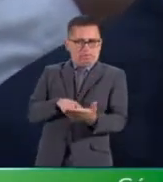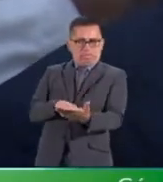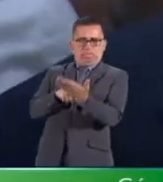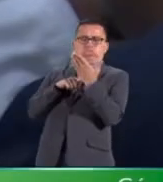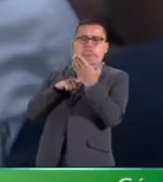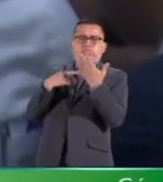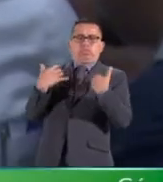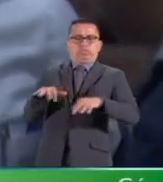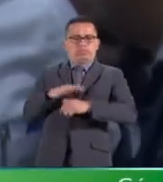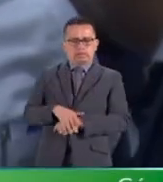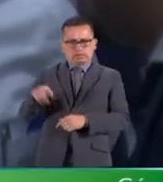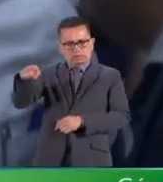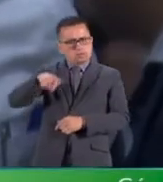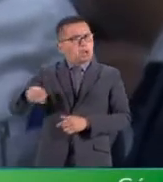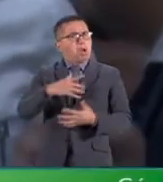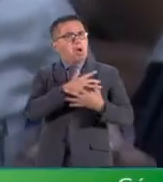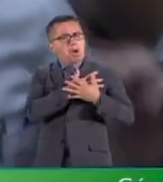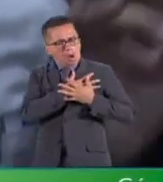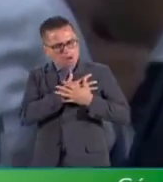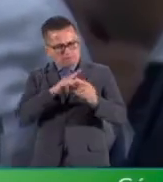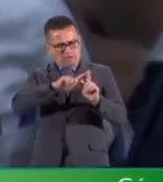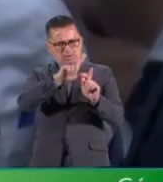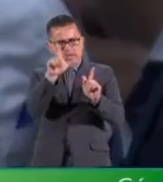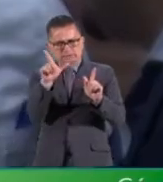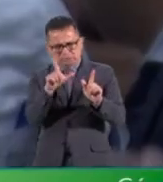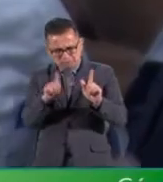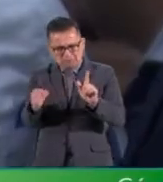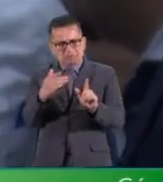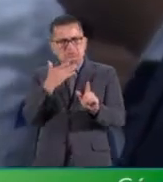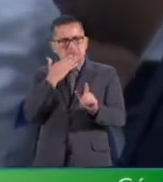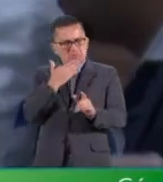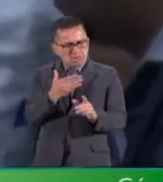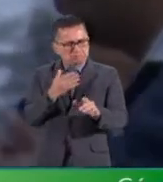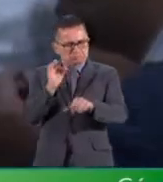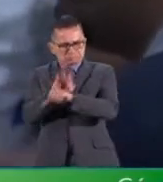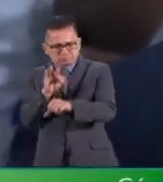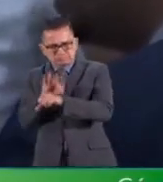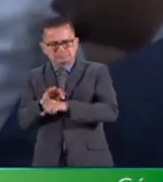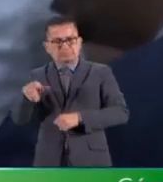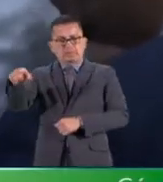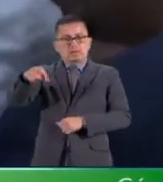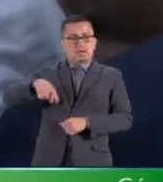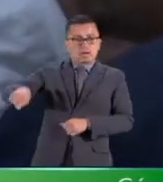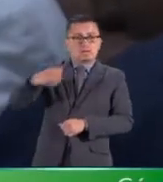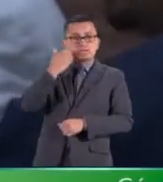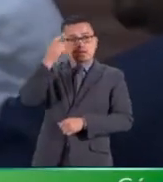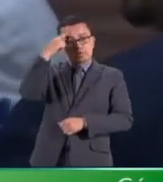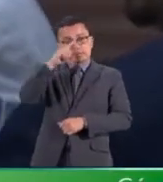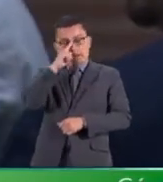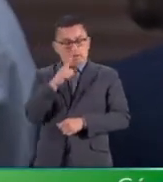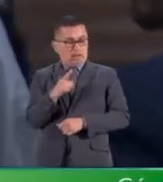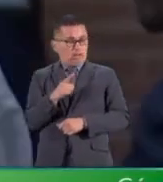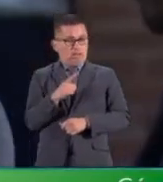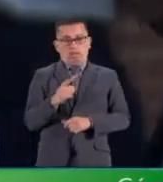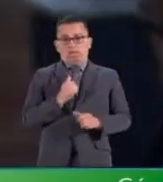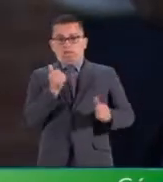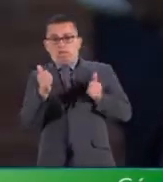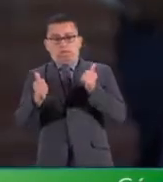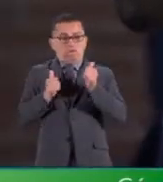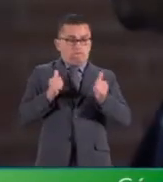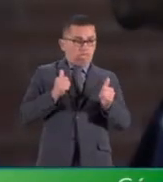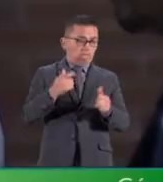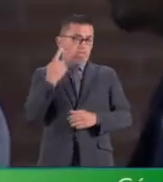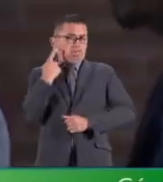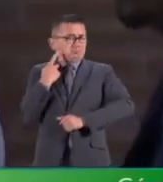patriotismo y de amor a la patria de quienes se niegan a dedicarse a la grilla electoral y que solamente buscan